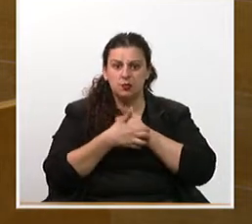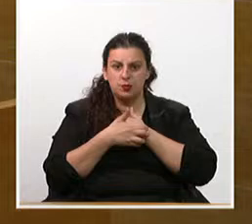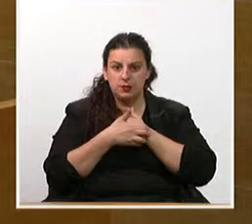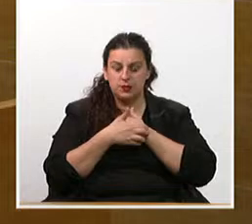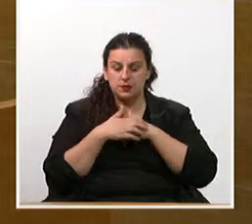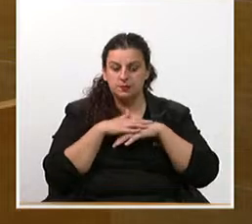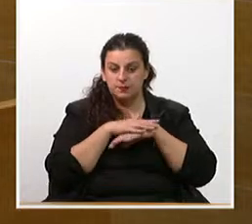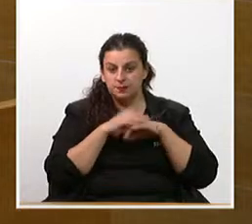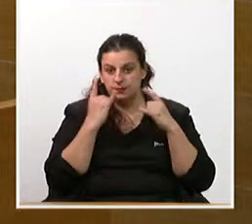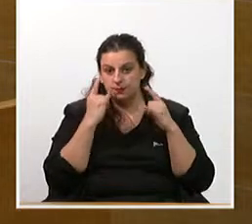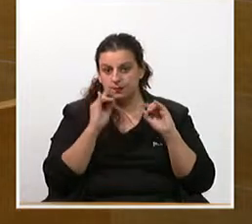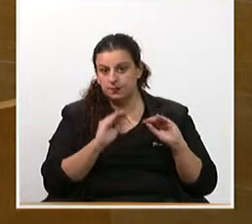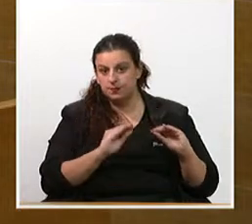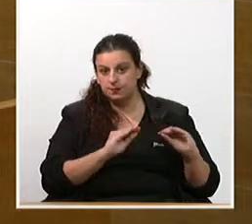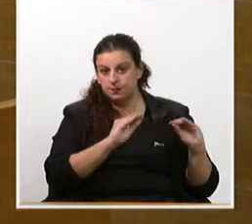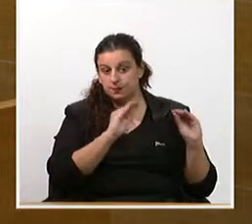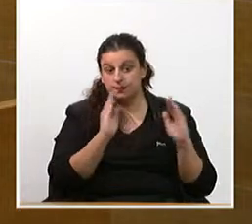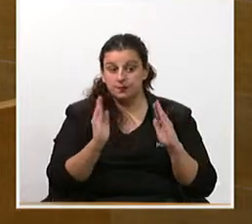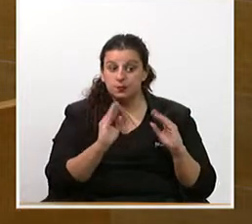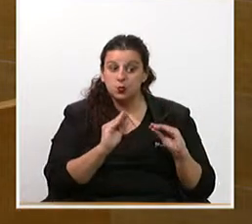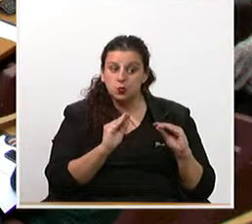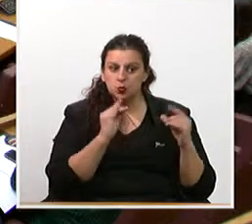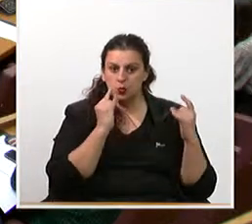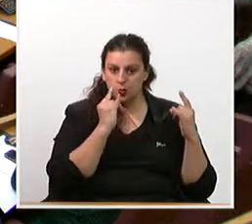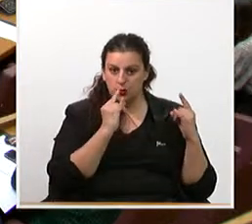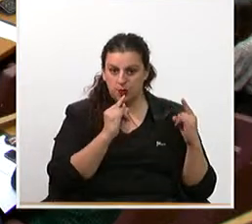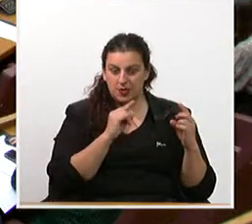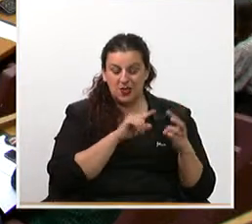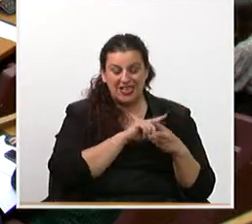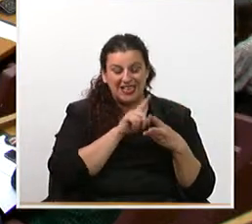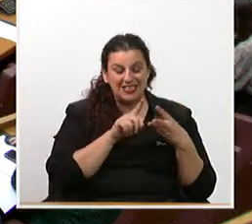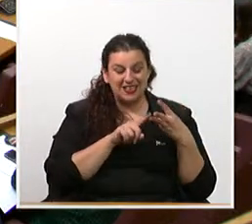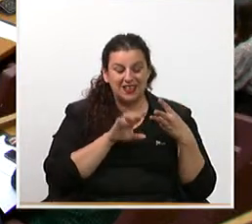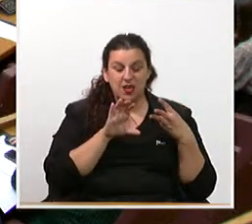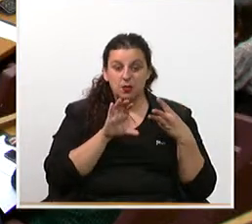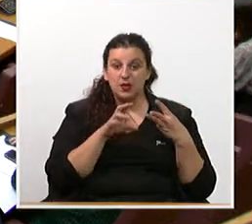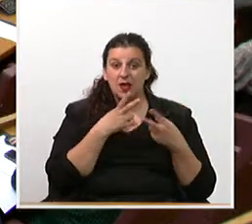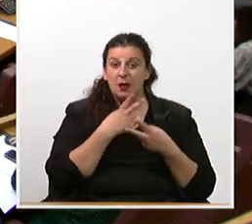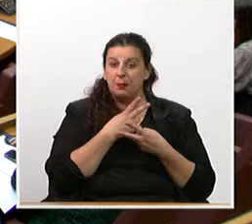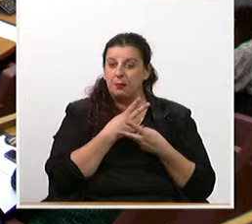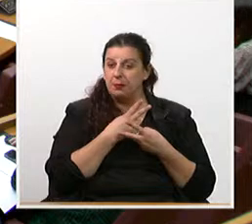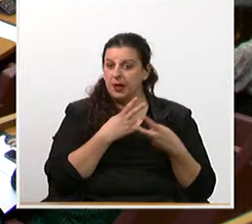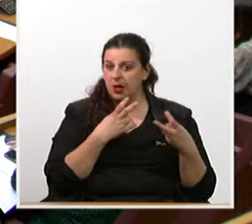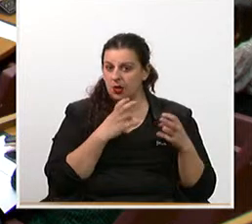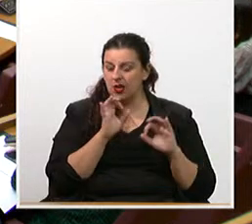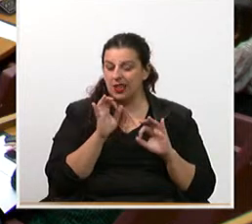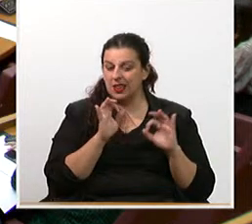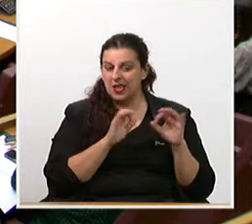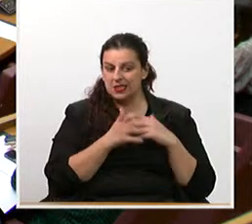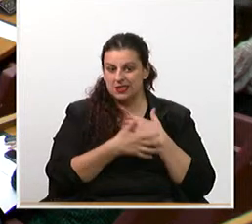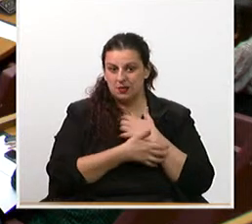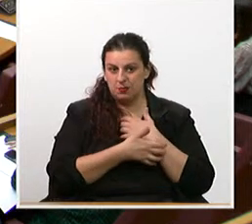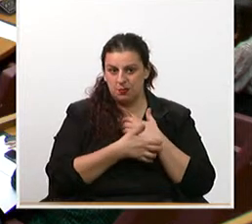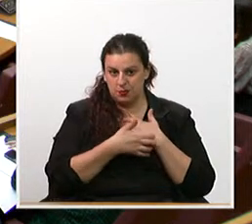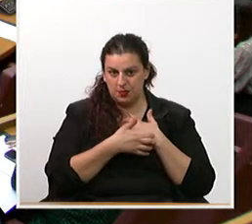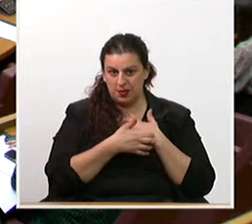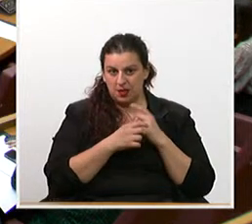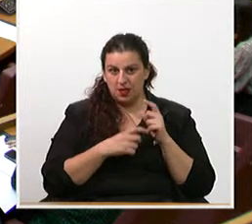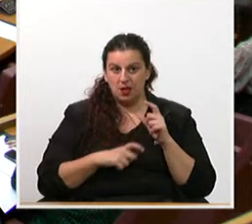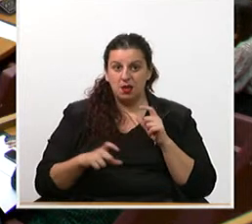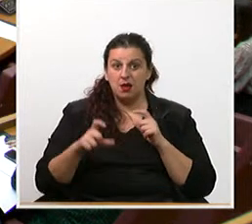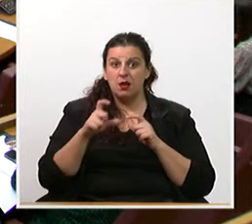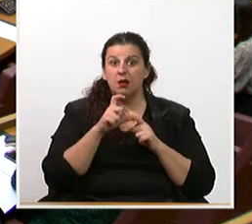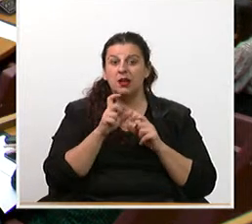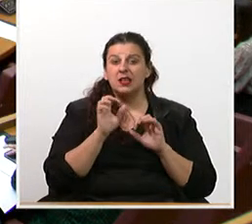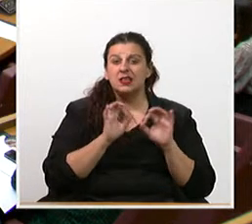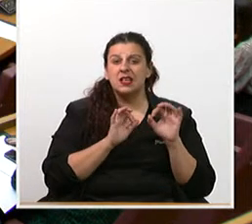gobierno en sus años de gobierno la tercera comunidad peor respecto a tasa de pobreza y la que más se ha incrementado la tasa de